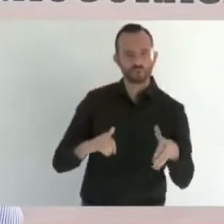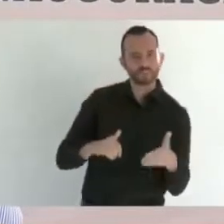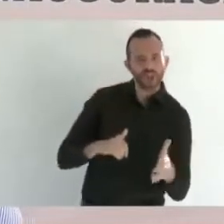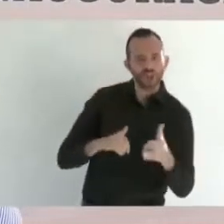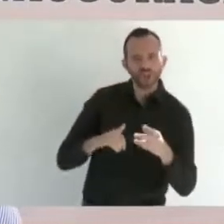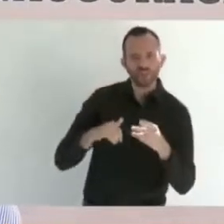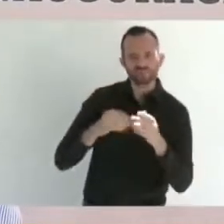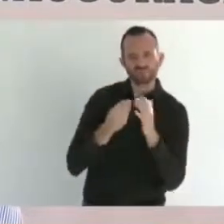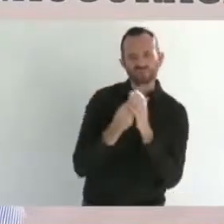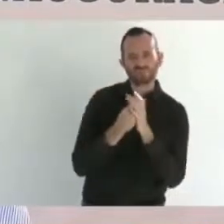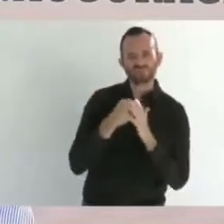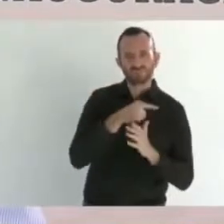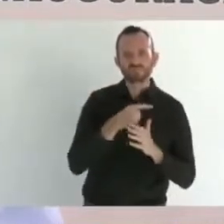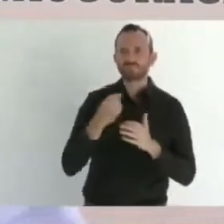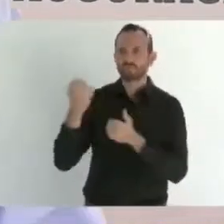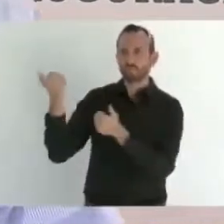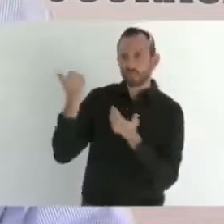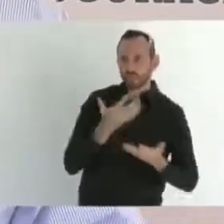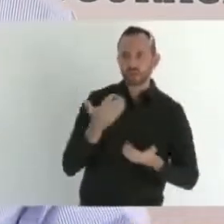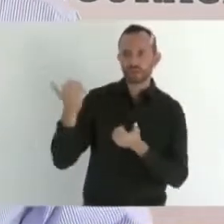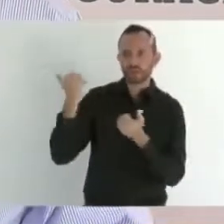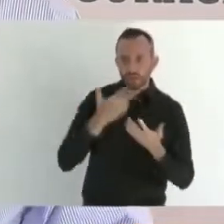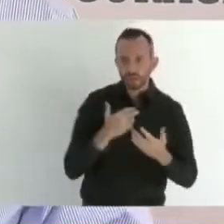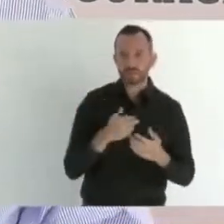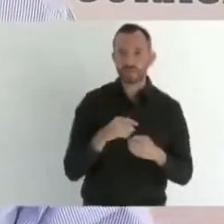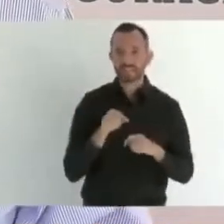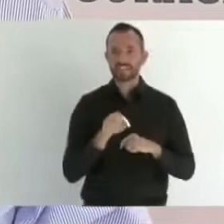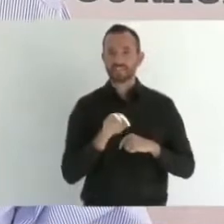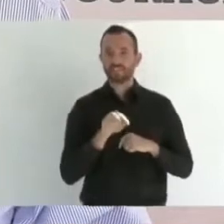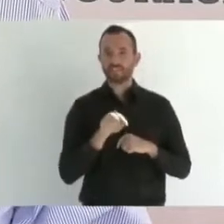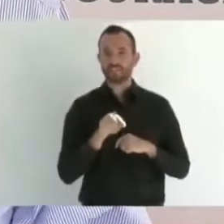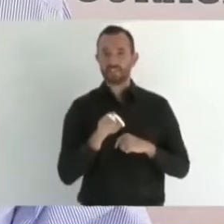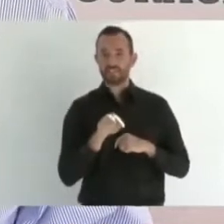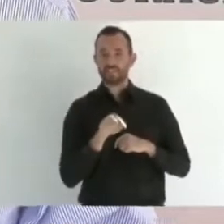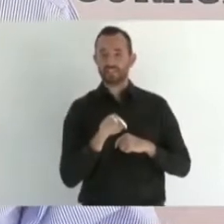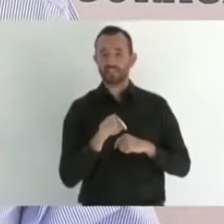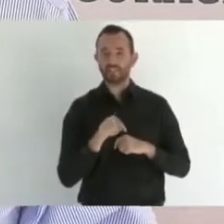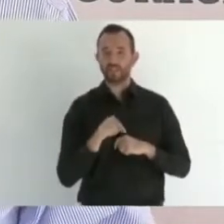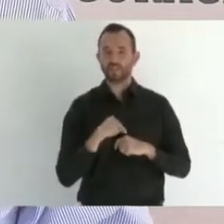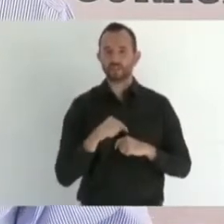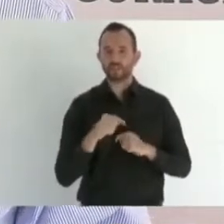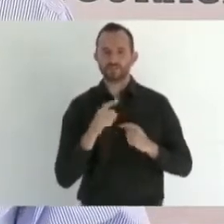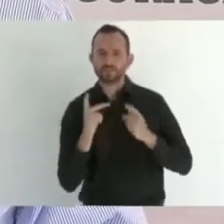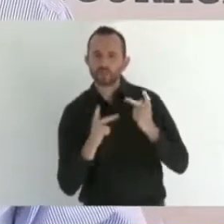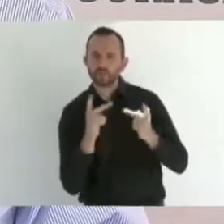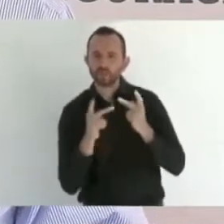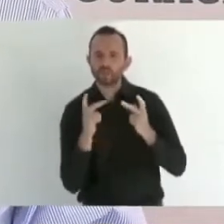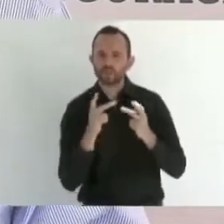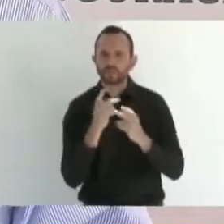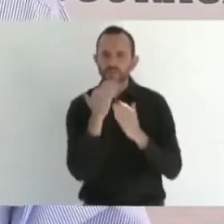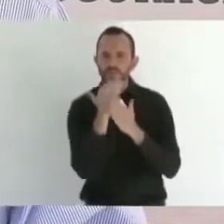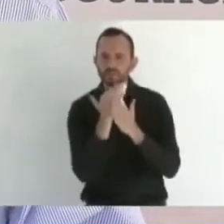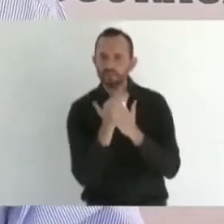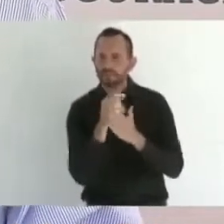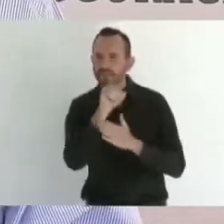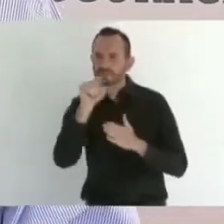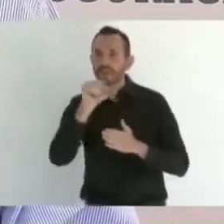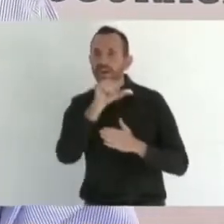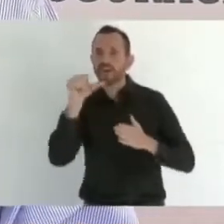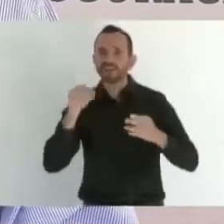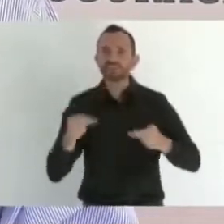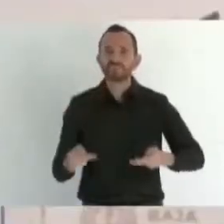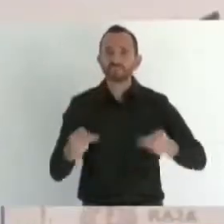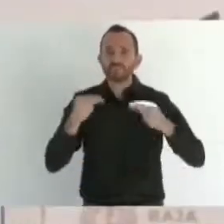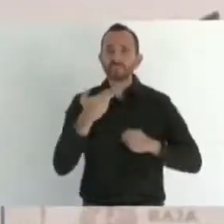pregunta que sí que hay o en la carta dice filete de